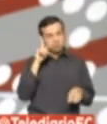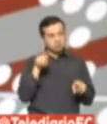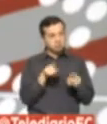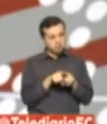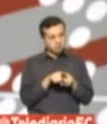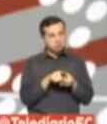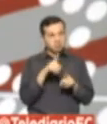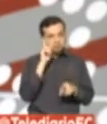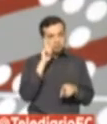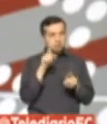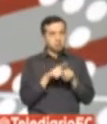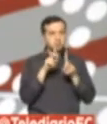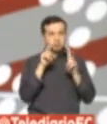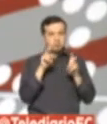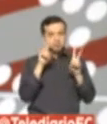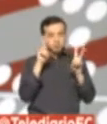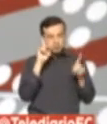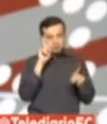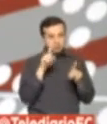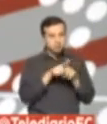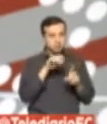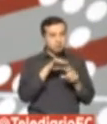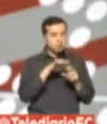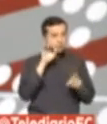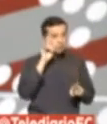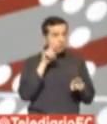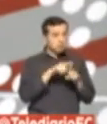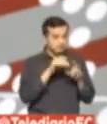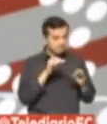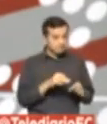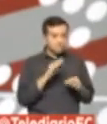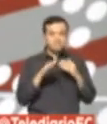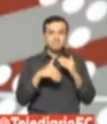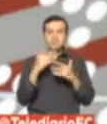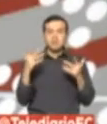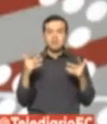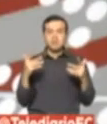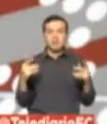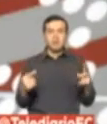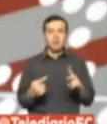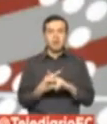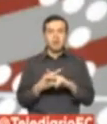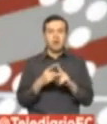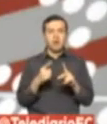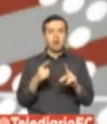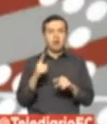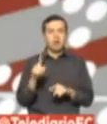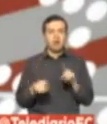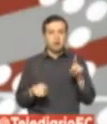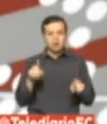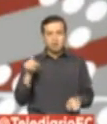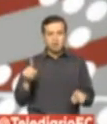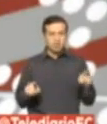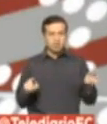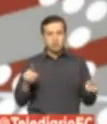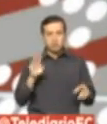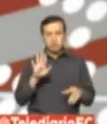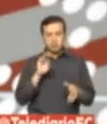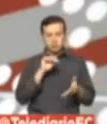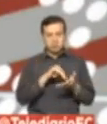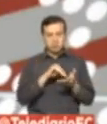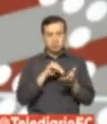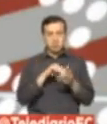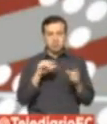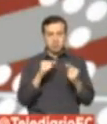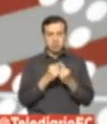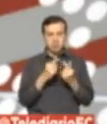quedábamos respecto de algún tema para votar en el Pleno y cómo finalmente votaban algunos miembros de la